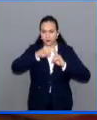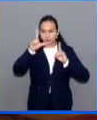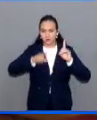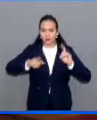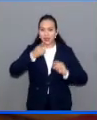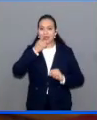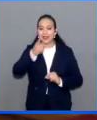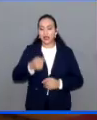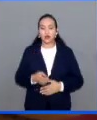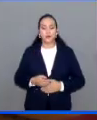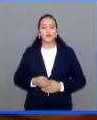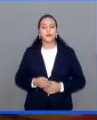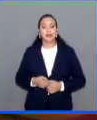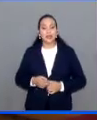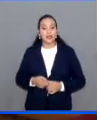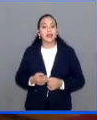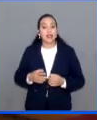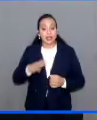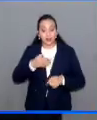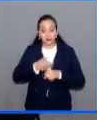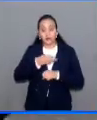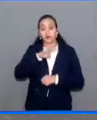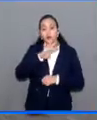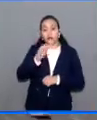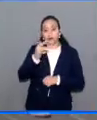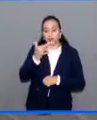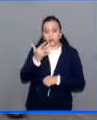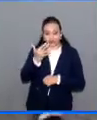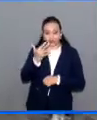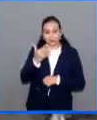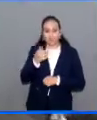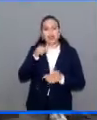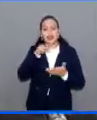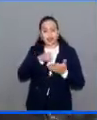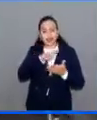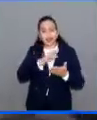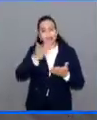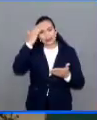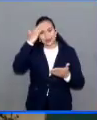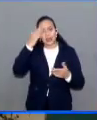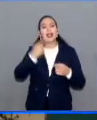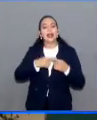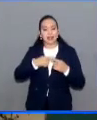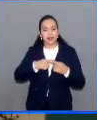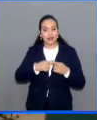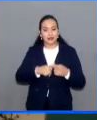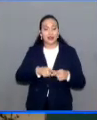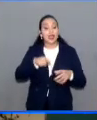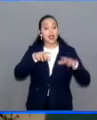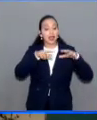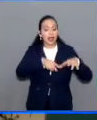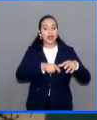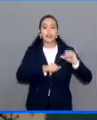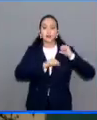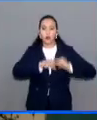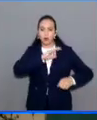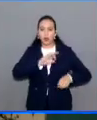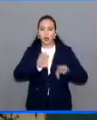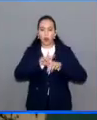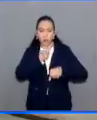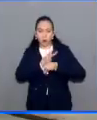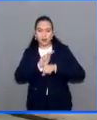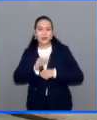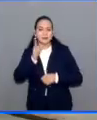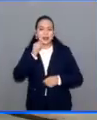inválido el decreto 2450 que reconoció como agencia de policía al núcleo rural El Porvenir, que es parte